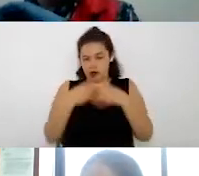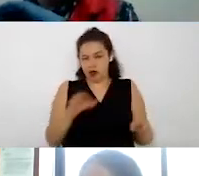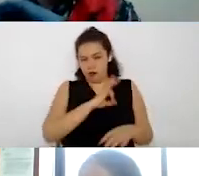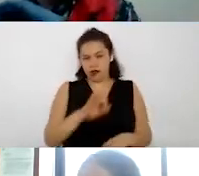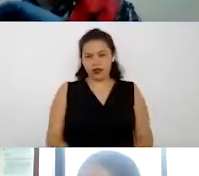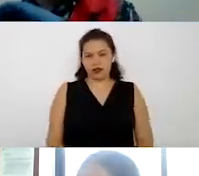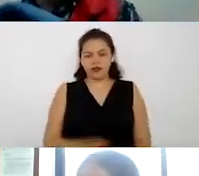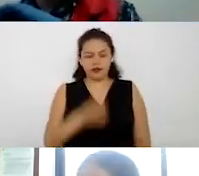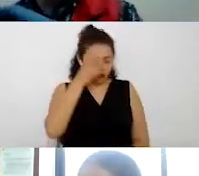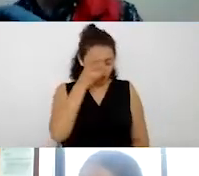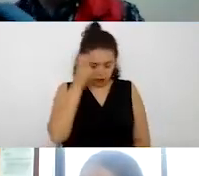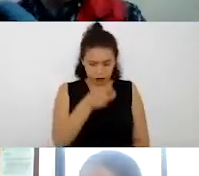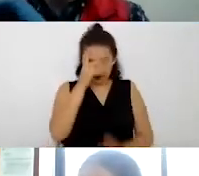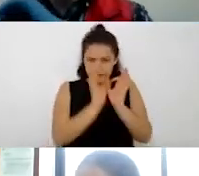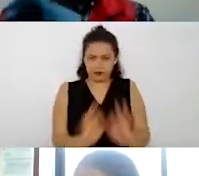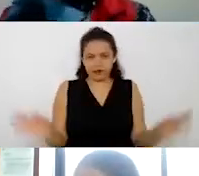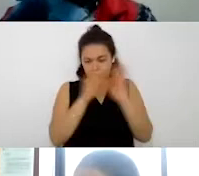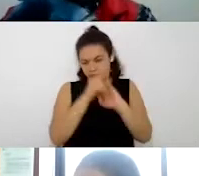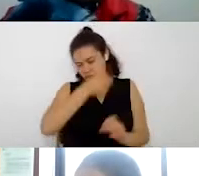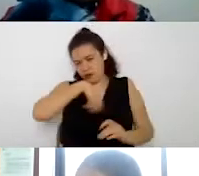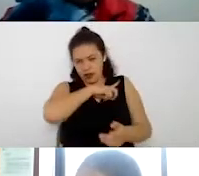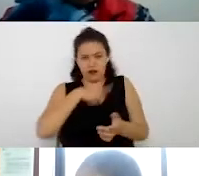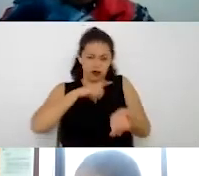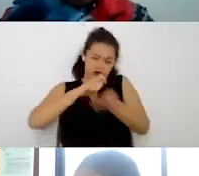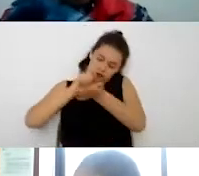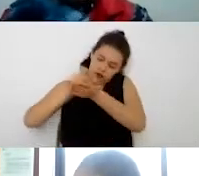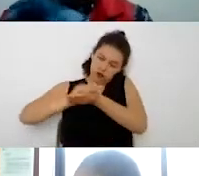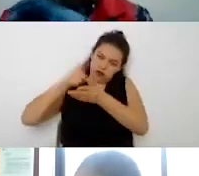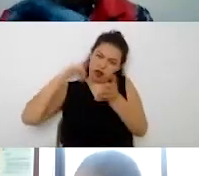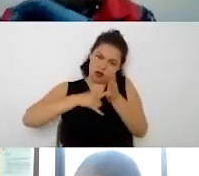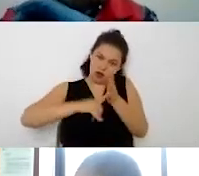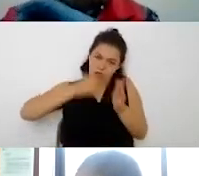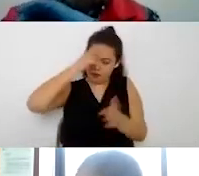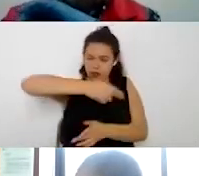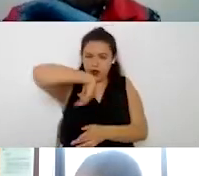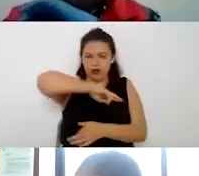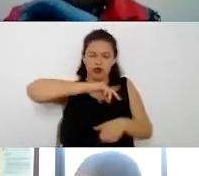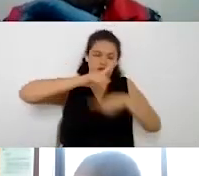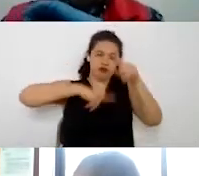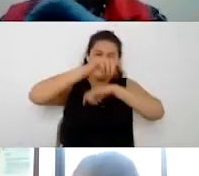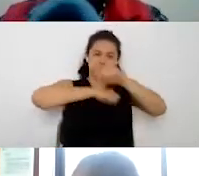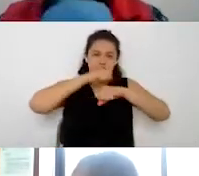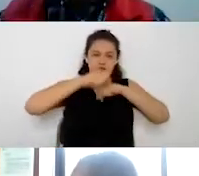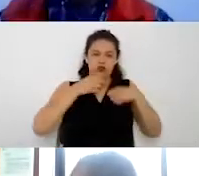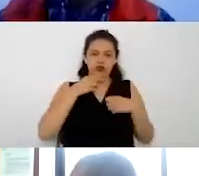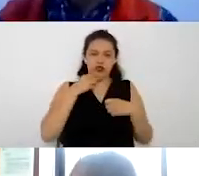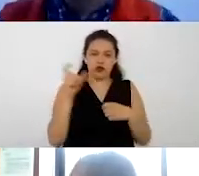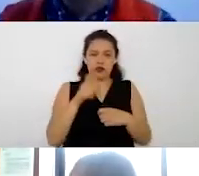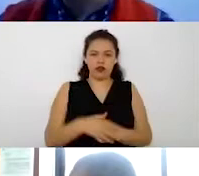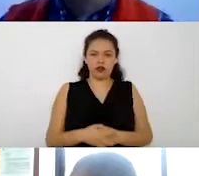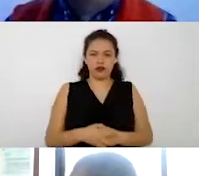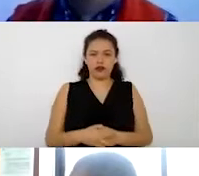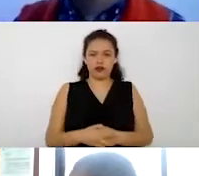Exactamente. De ahí la importancia que debemos anotar la hora en la que se realizó ese torniquete. Miren,